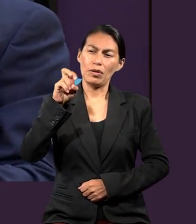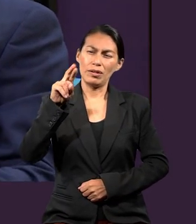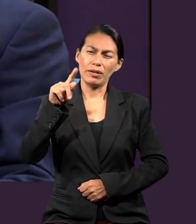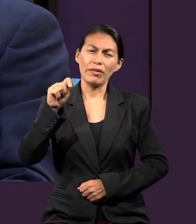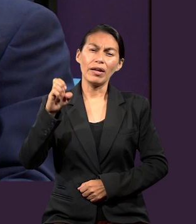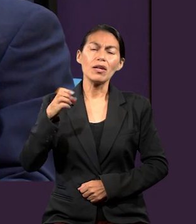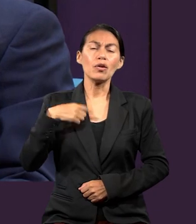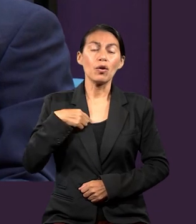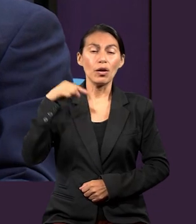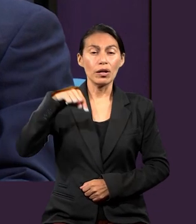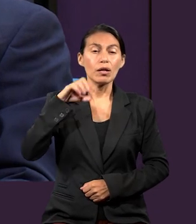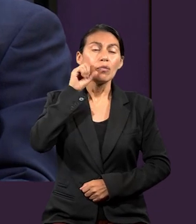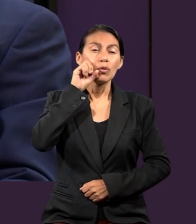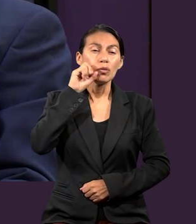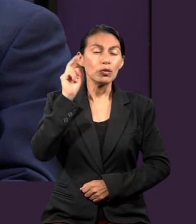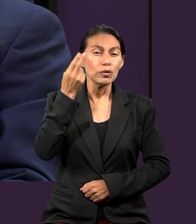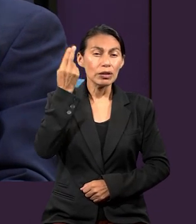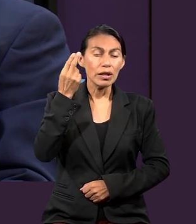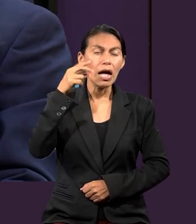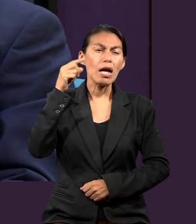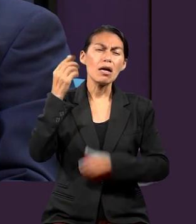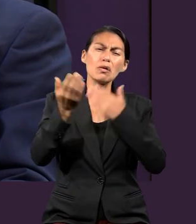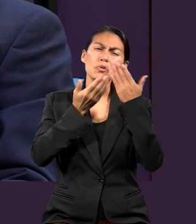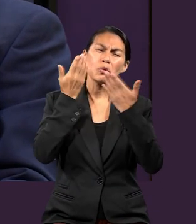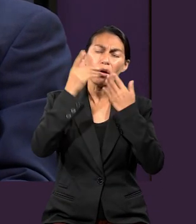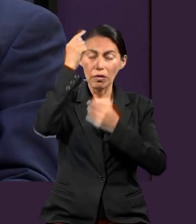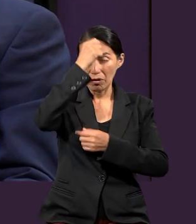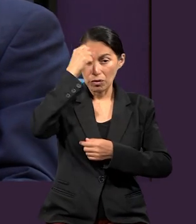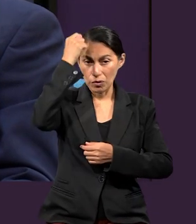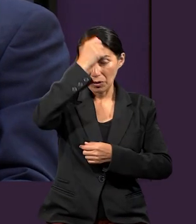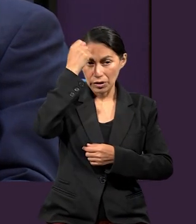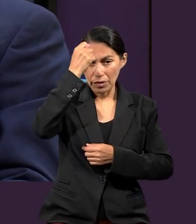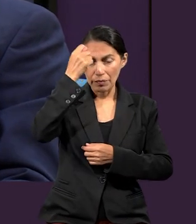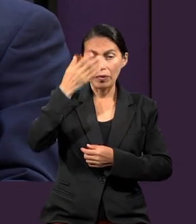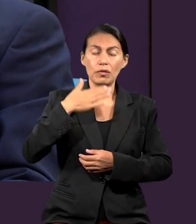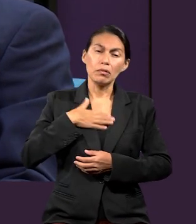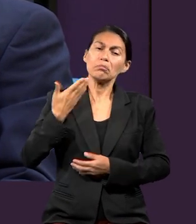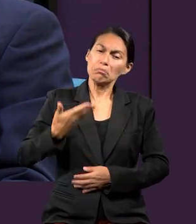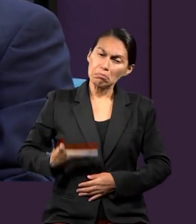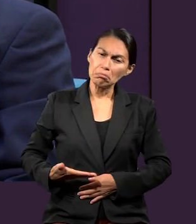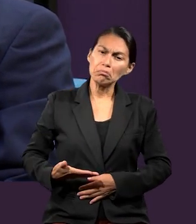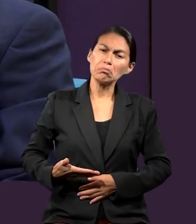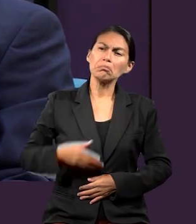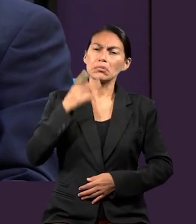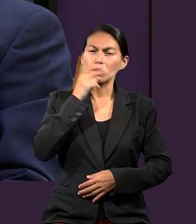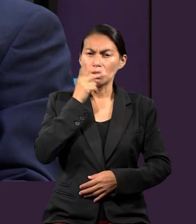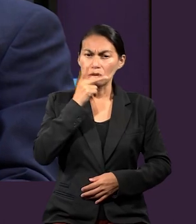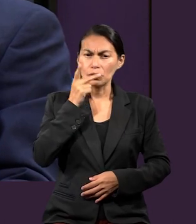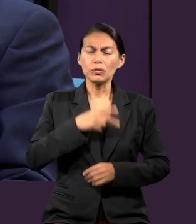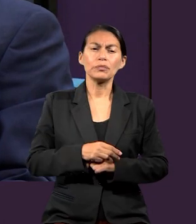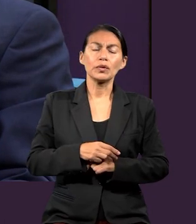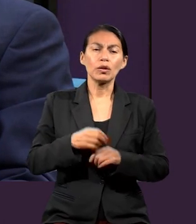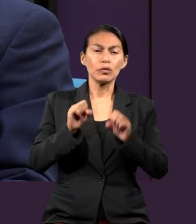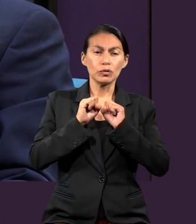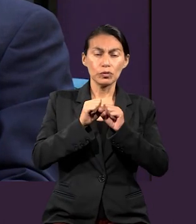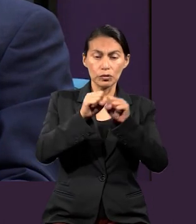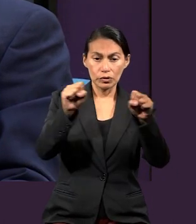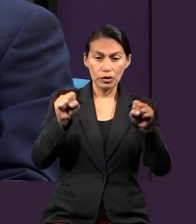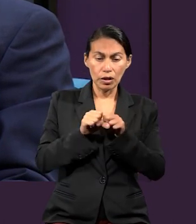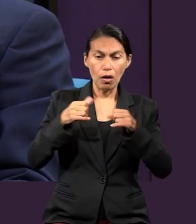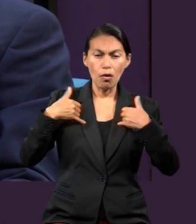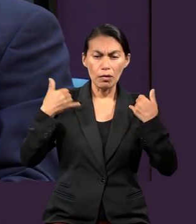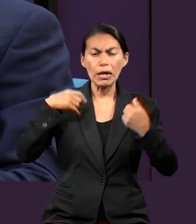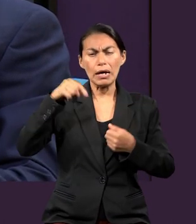estudio teología en la Universidad de Montemorelos, y pues actualmente yo estoy de capellán en